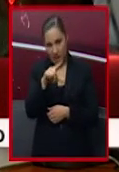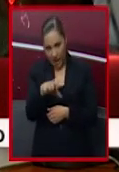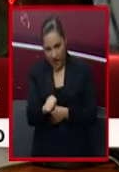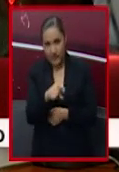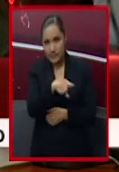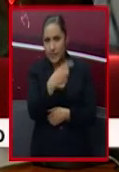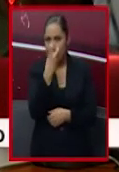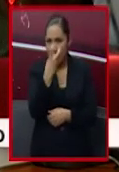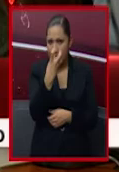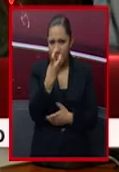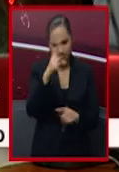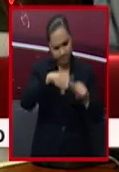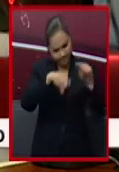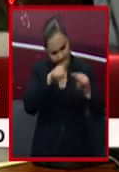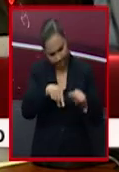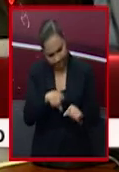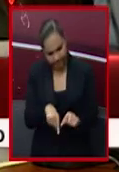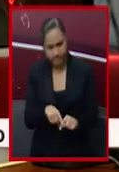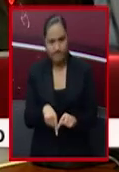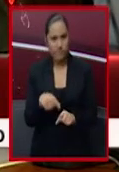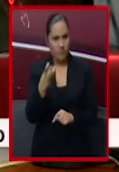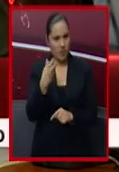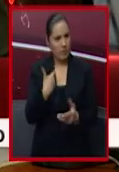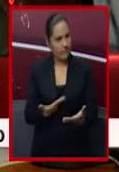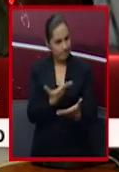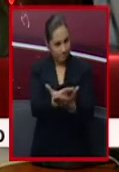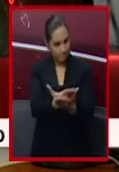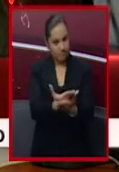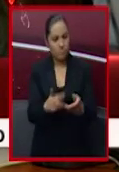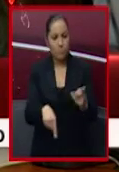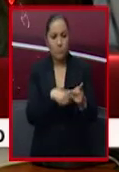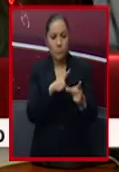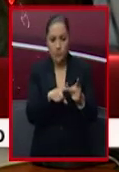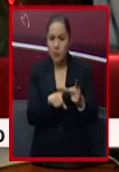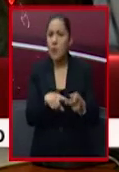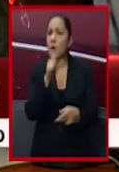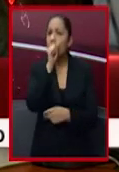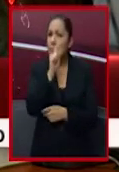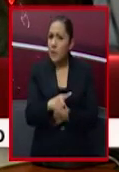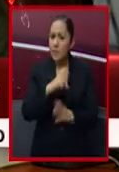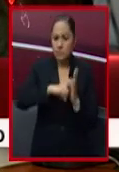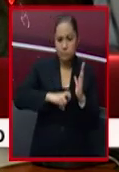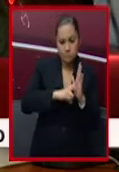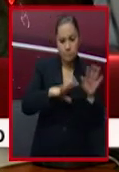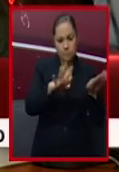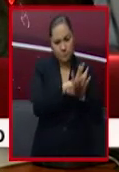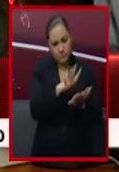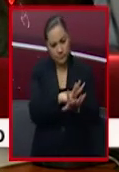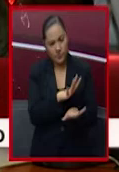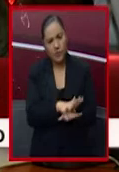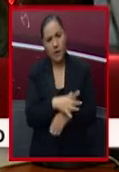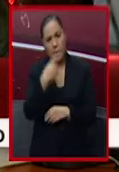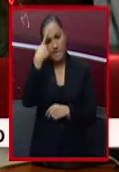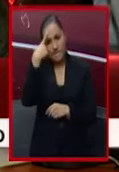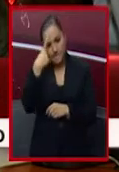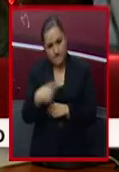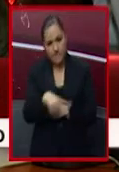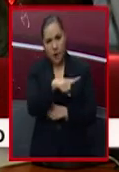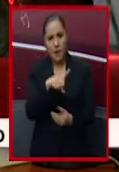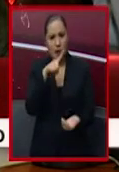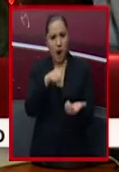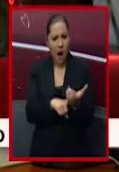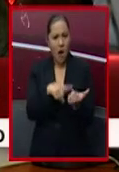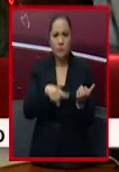lista nacional. 2. Reforma para cancelar la creación de 2 salas